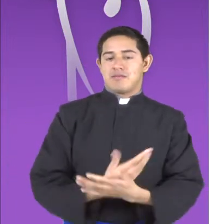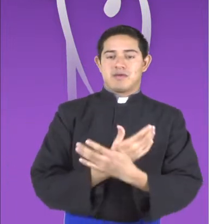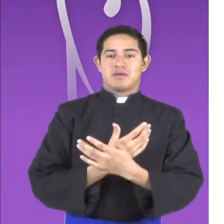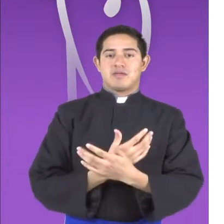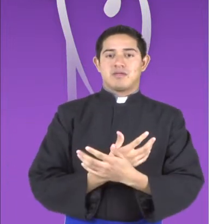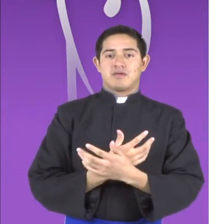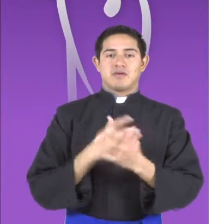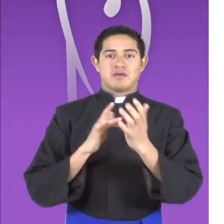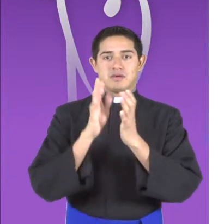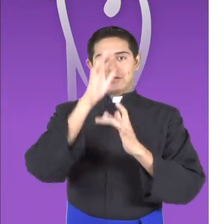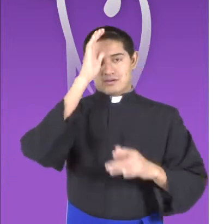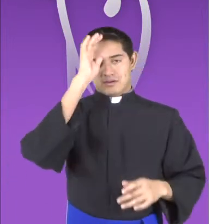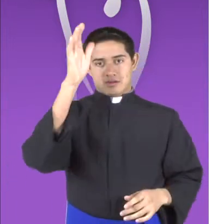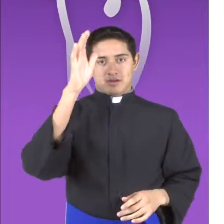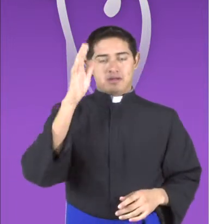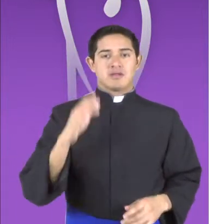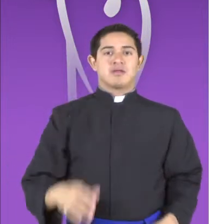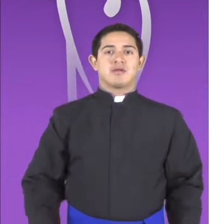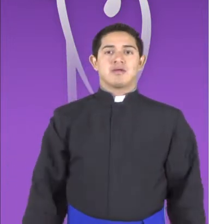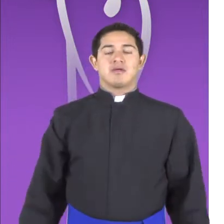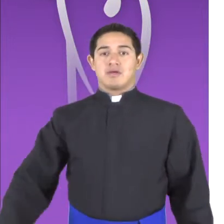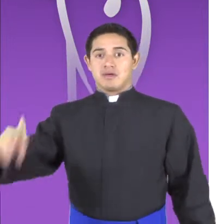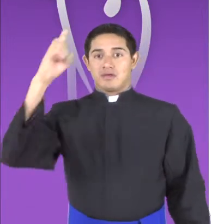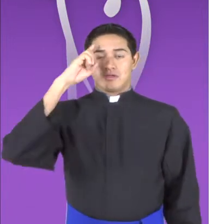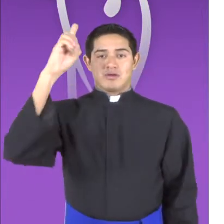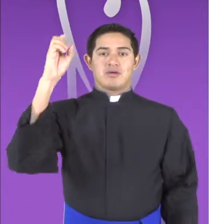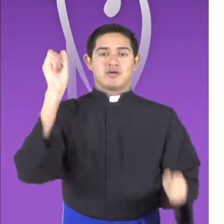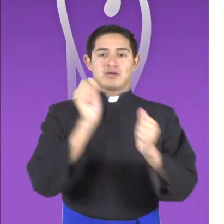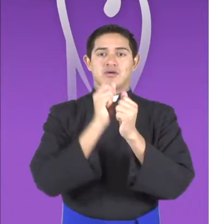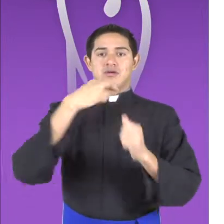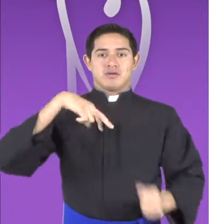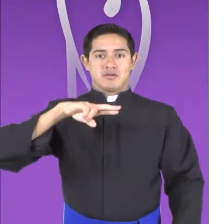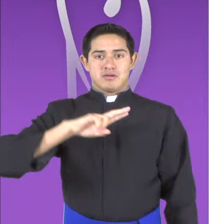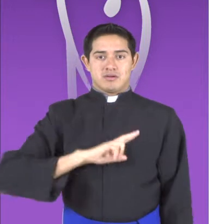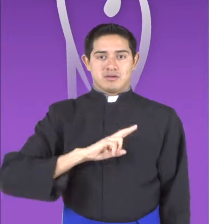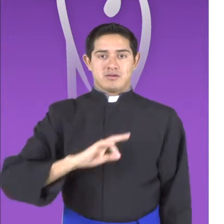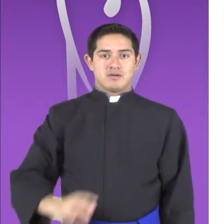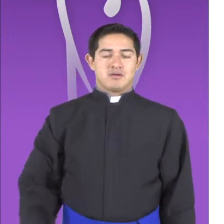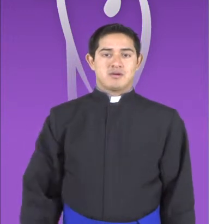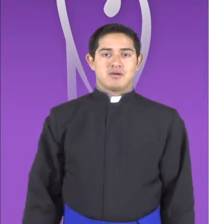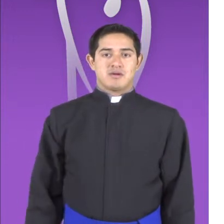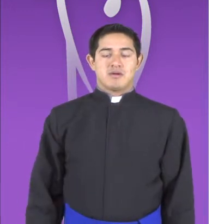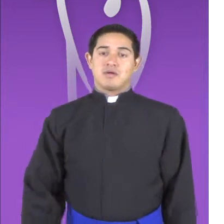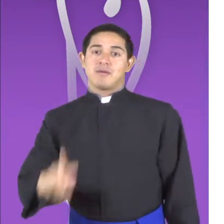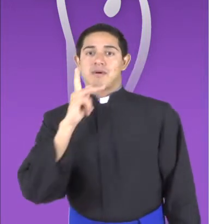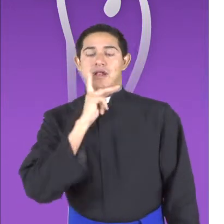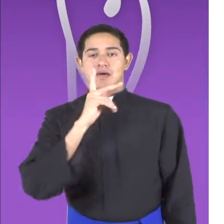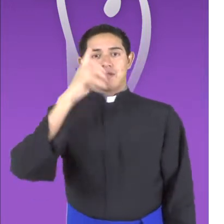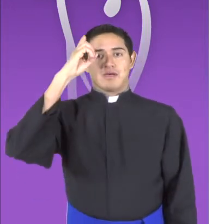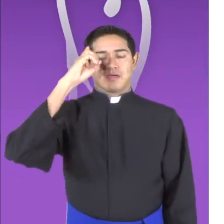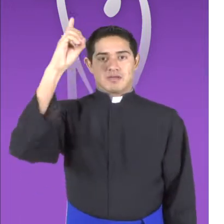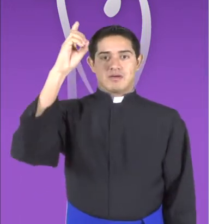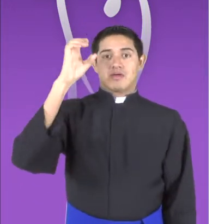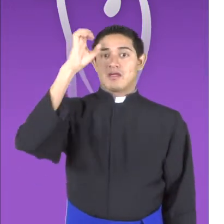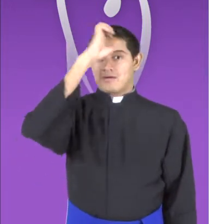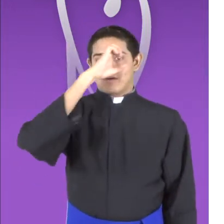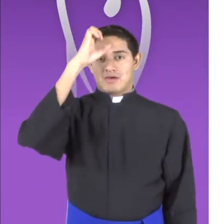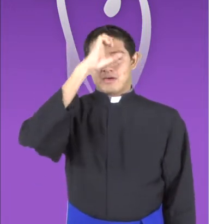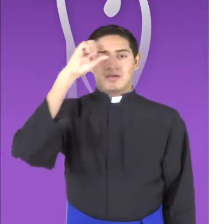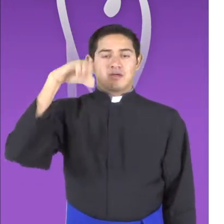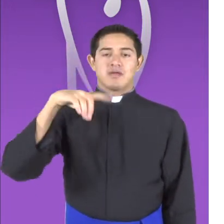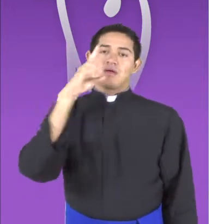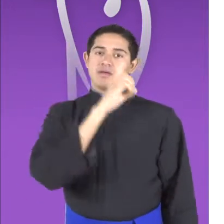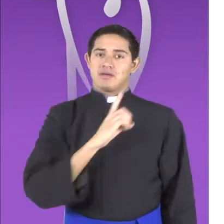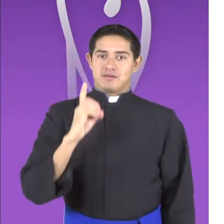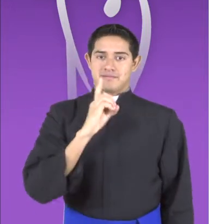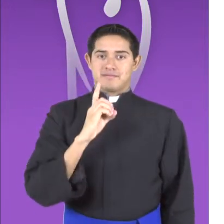del Redentor, del Emmanuel, del Dios con nosotros. La palabra de Dios, el Evangelio en